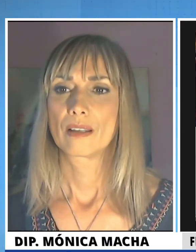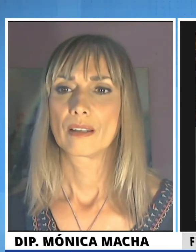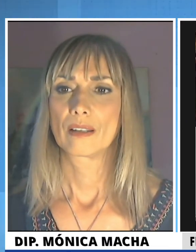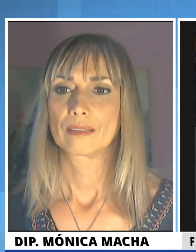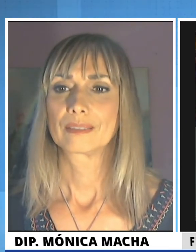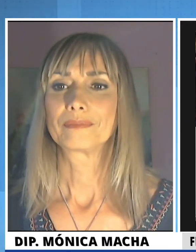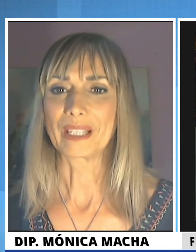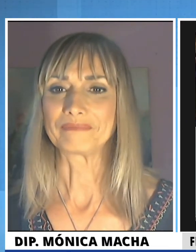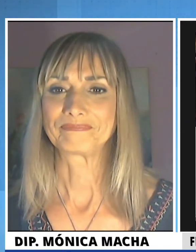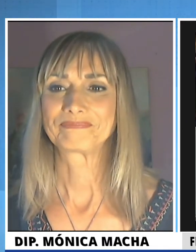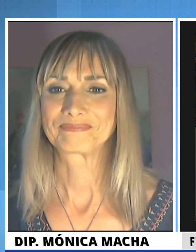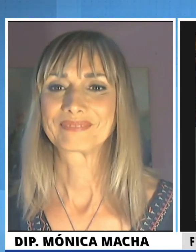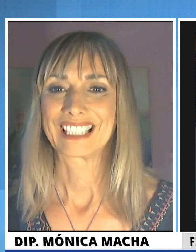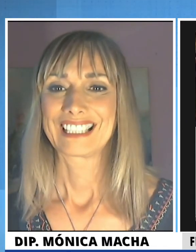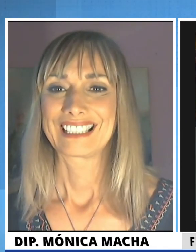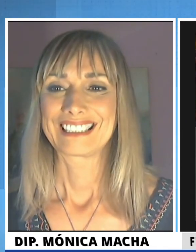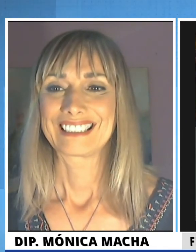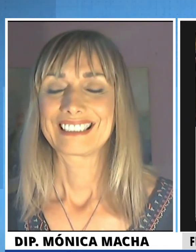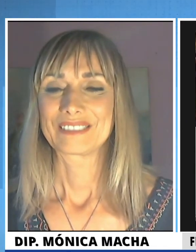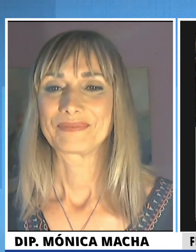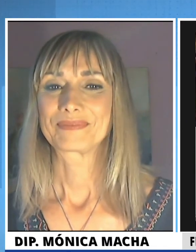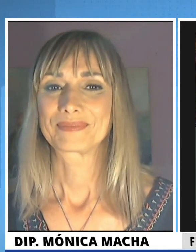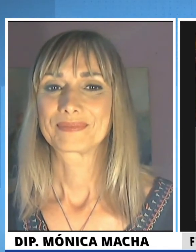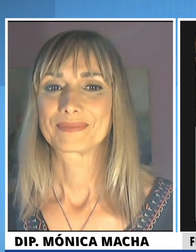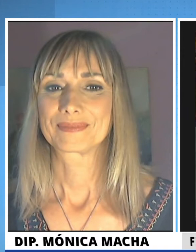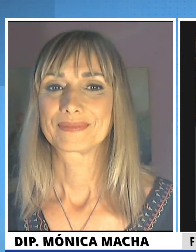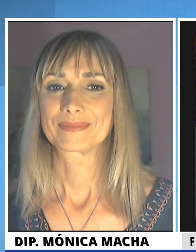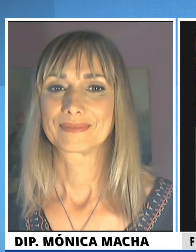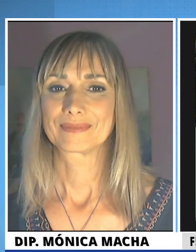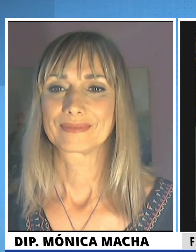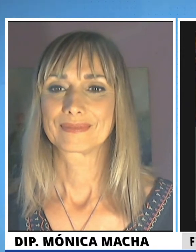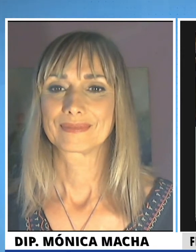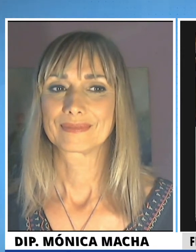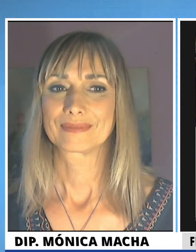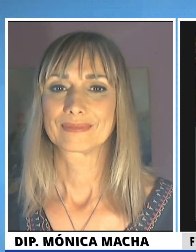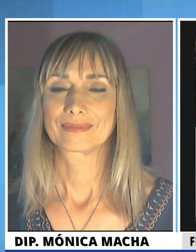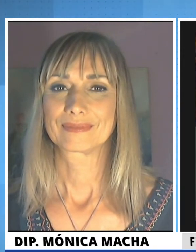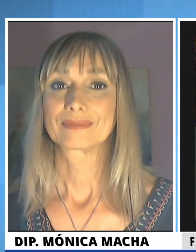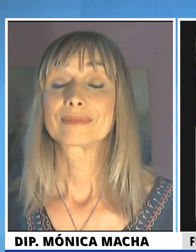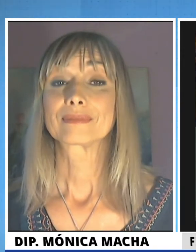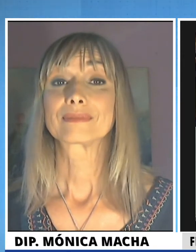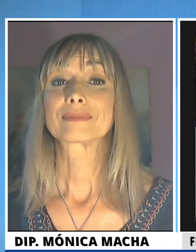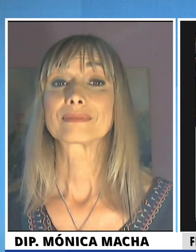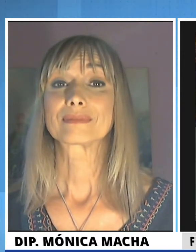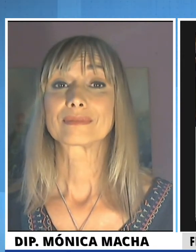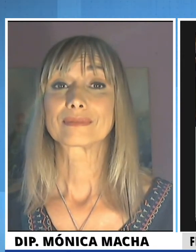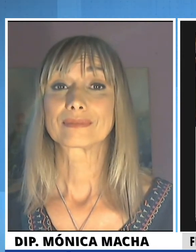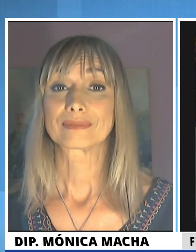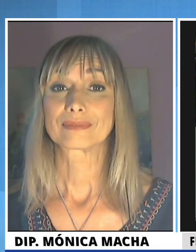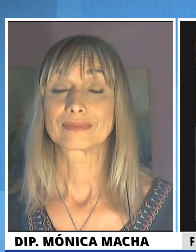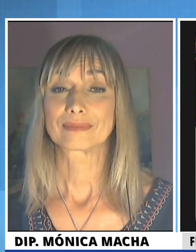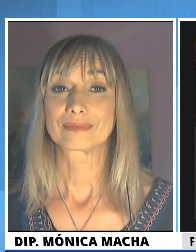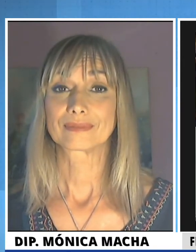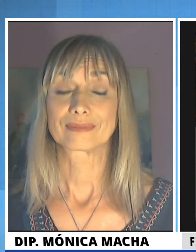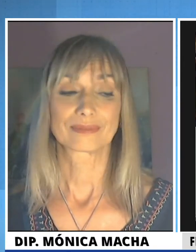importante, profundo para nuestra sociedad, pensar si eso es realmente lo que hace que las personas, en principio, dejen de hacer